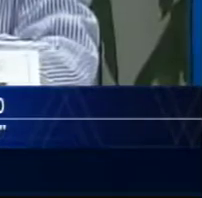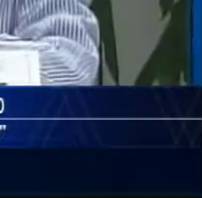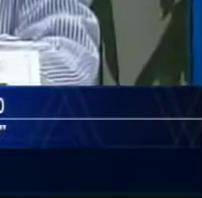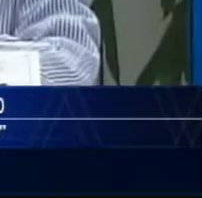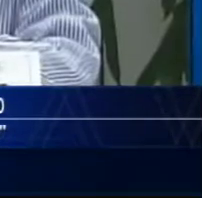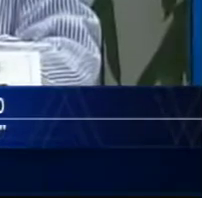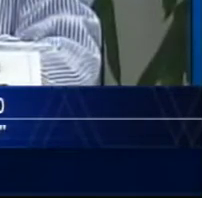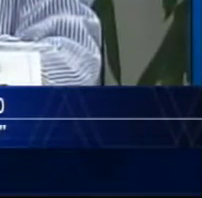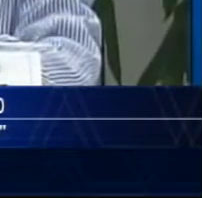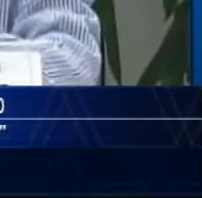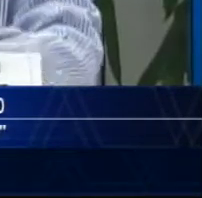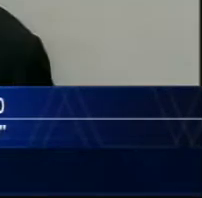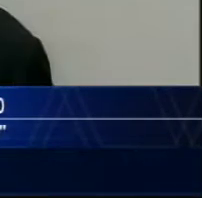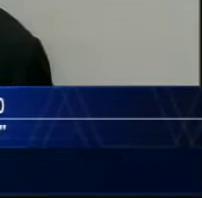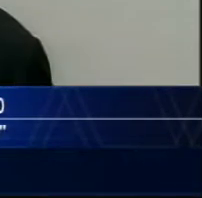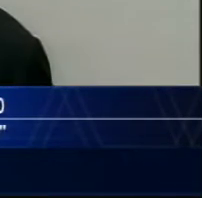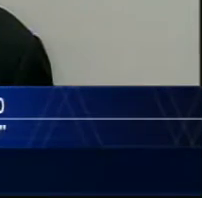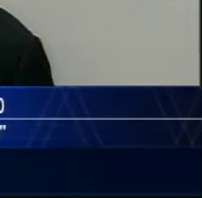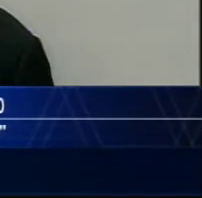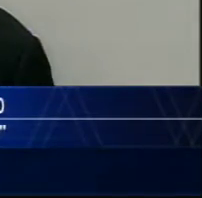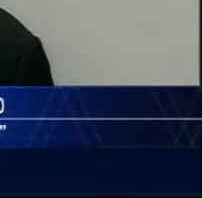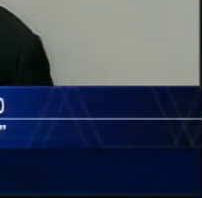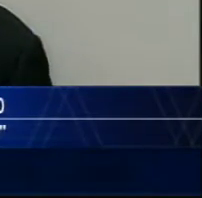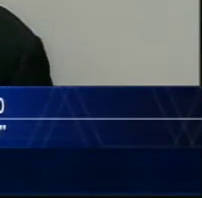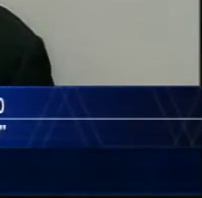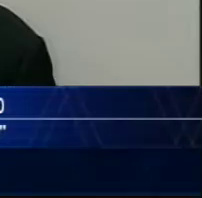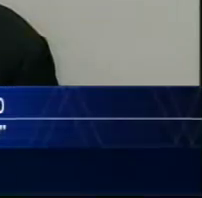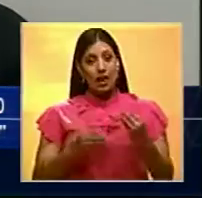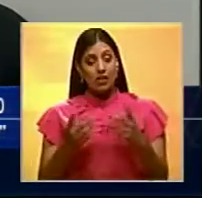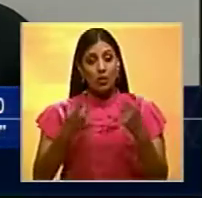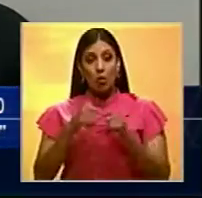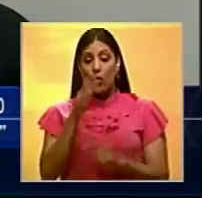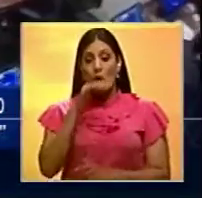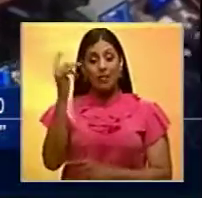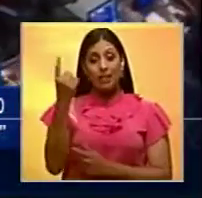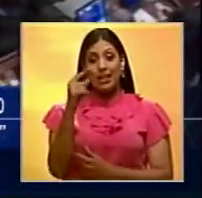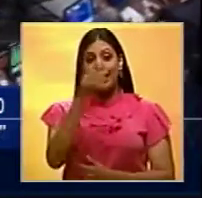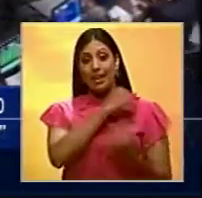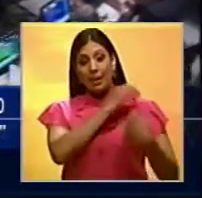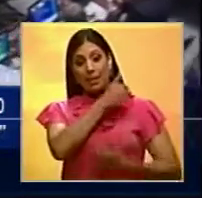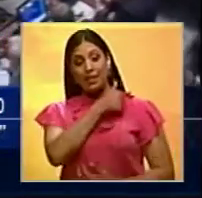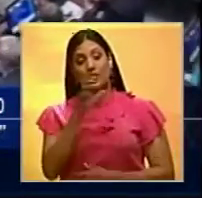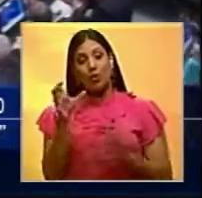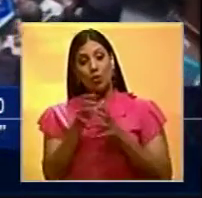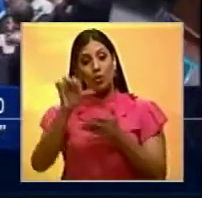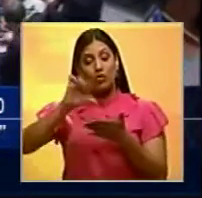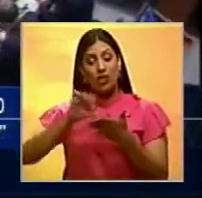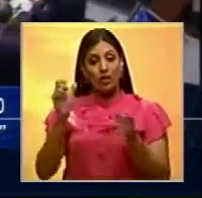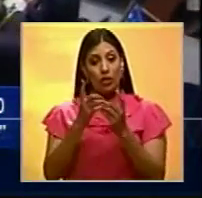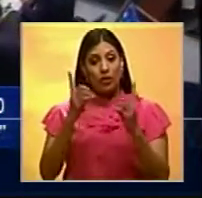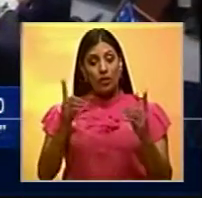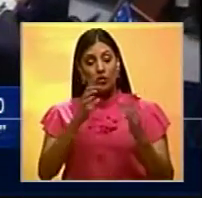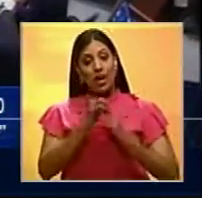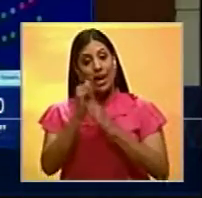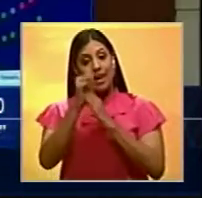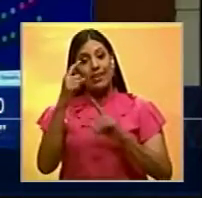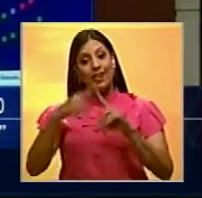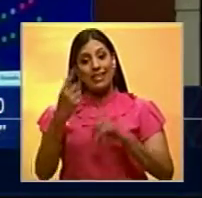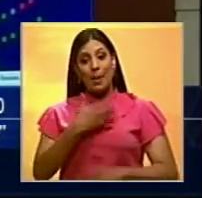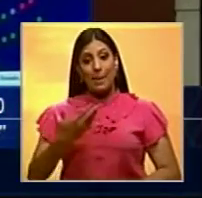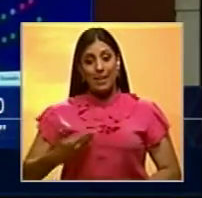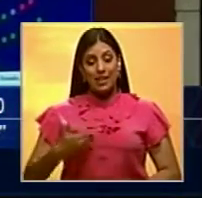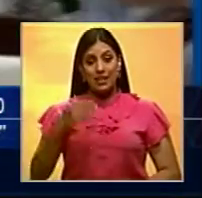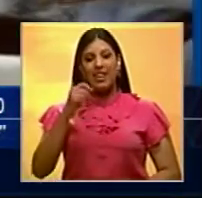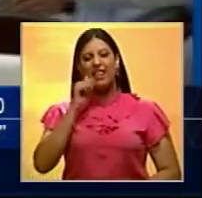los posibles caminos para refrendar el documento. A la cita no acudirán los representantes del Partido Centro Democrático, liderado por el expresidente